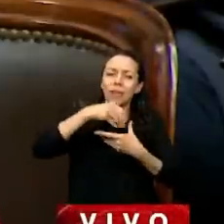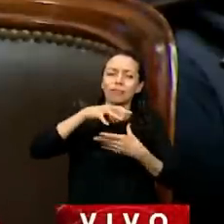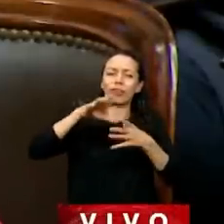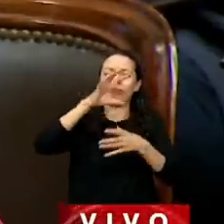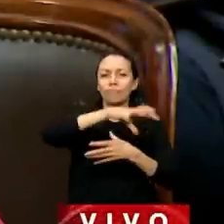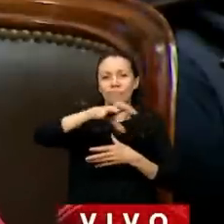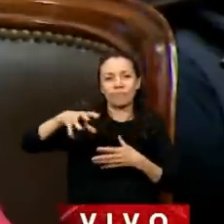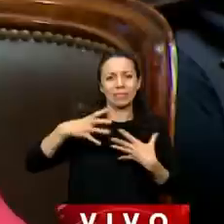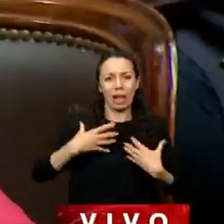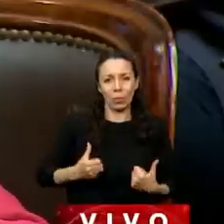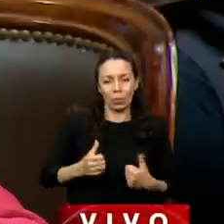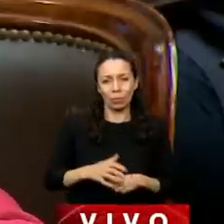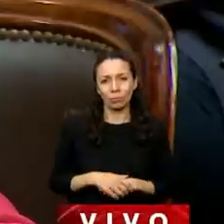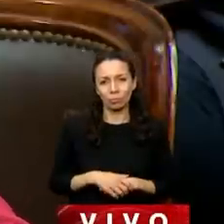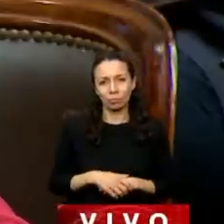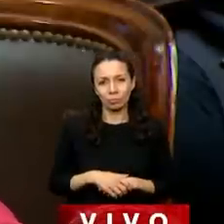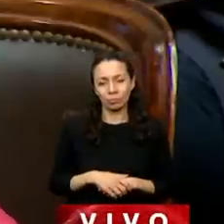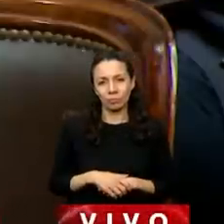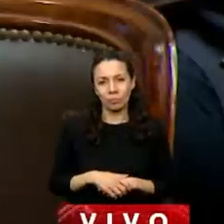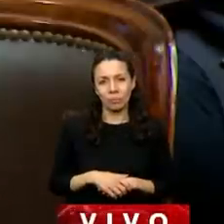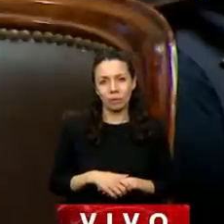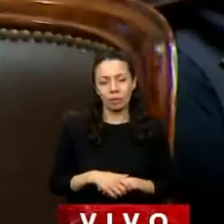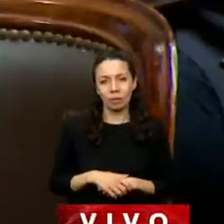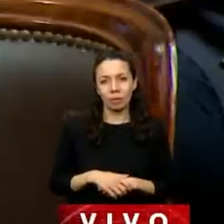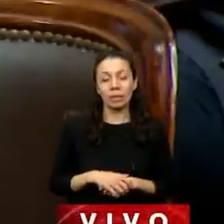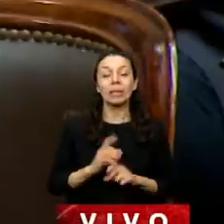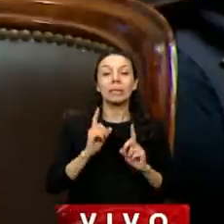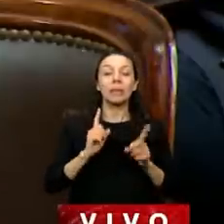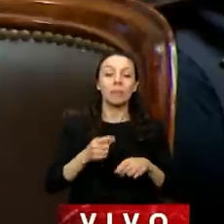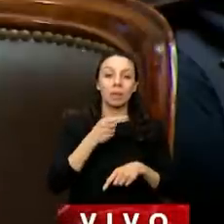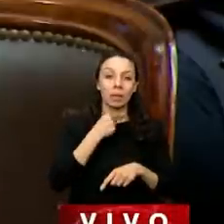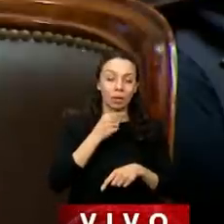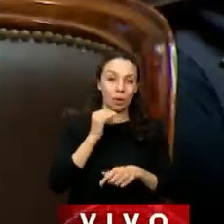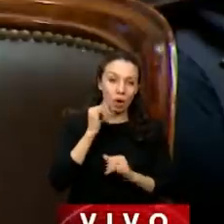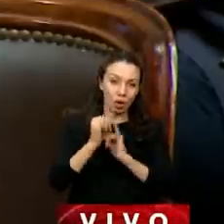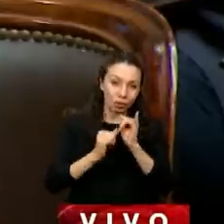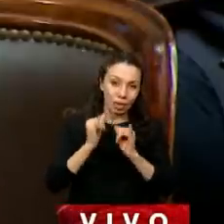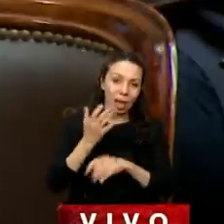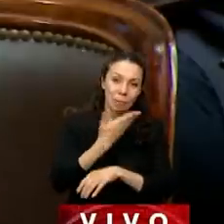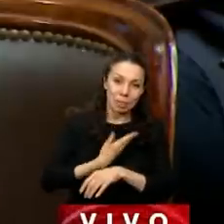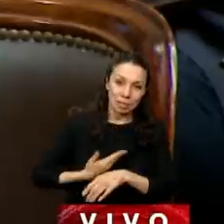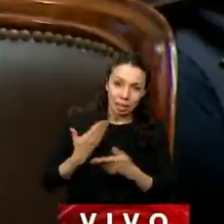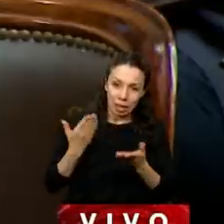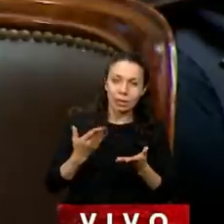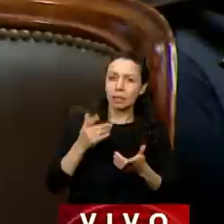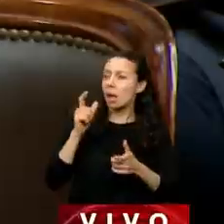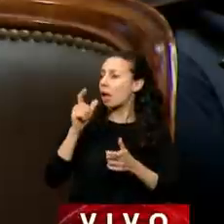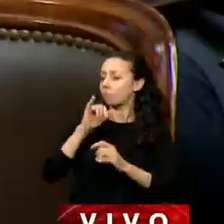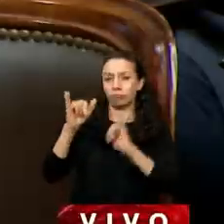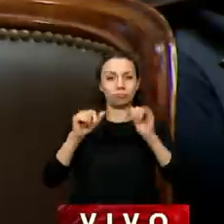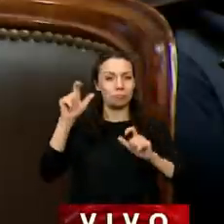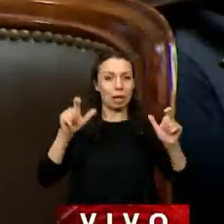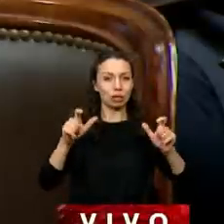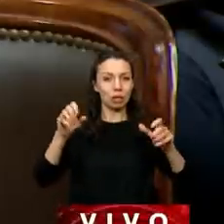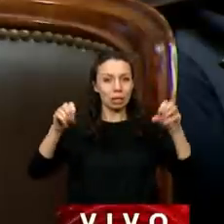La segunda cuestión es contarle a la señora Presidenta también y a todos quienes están en el recinto